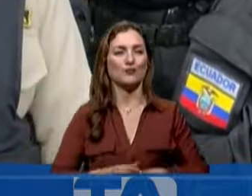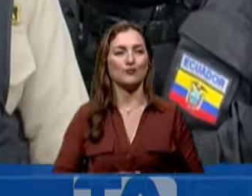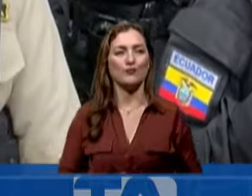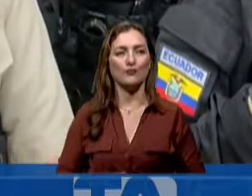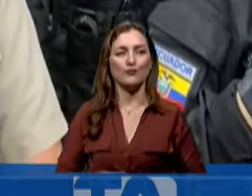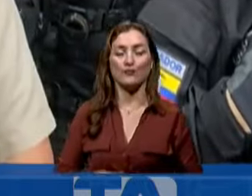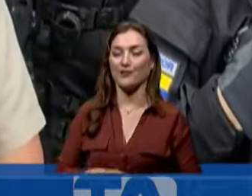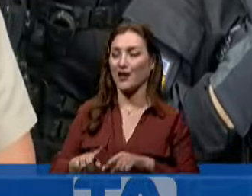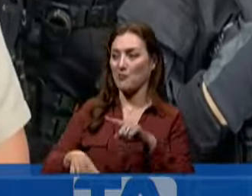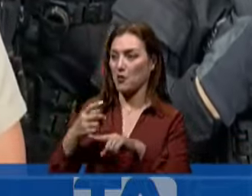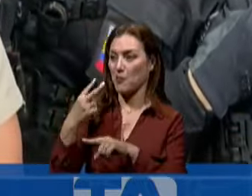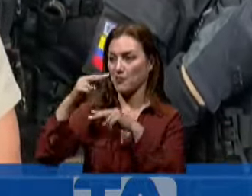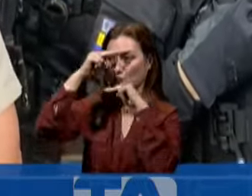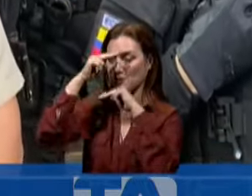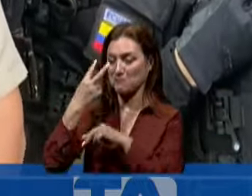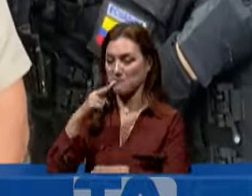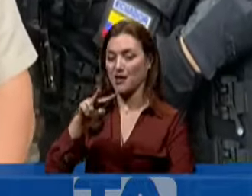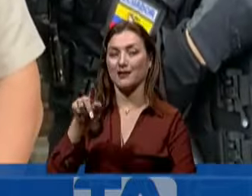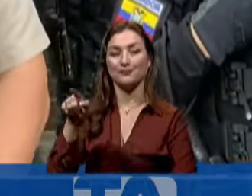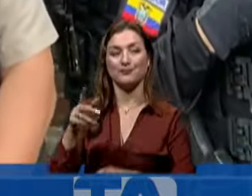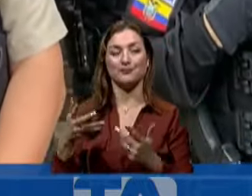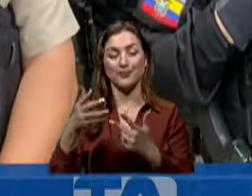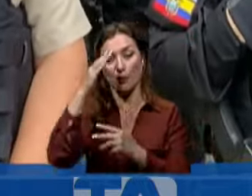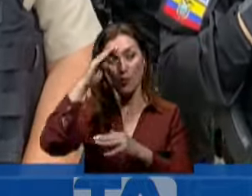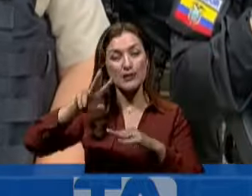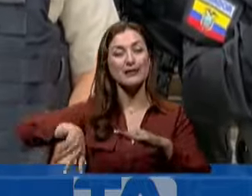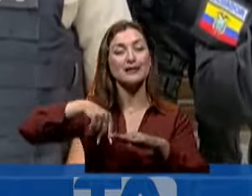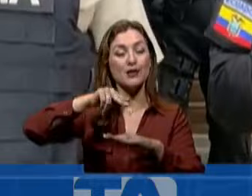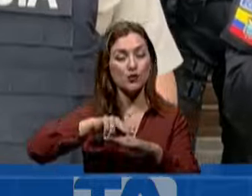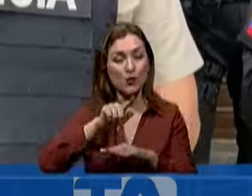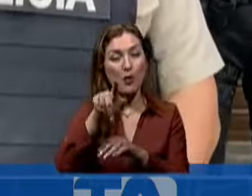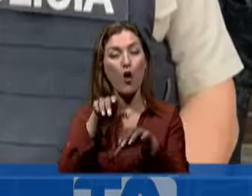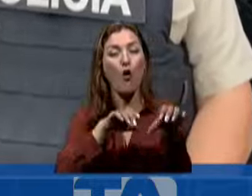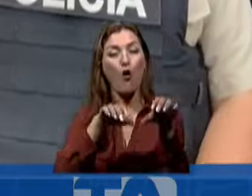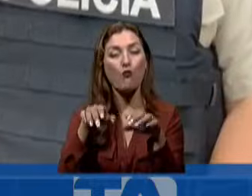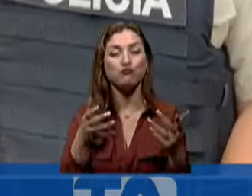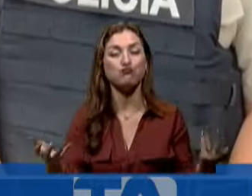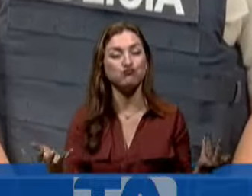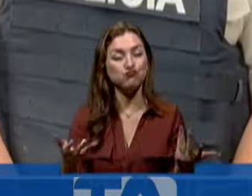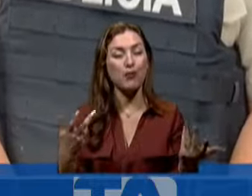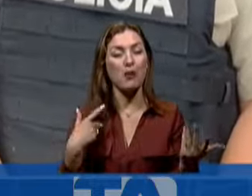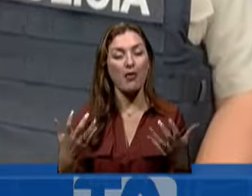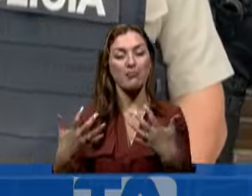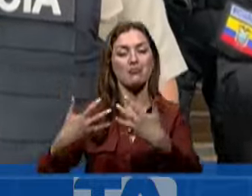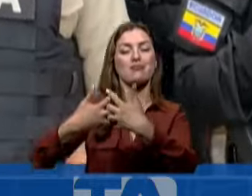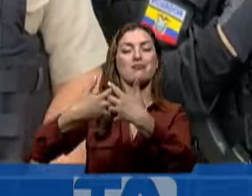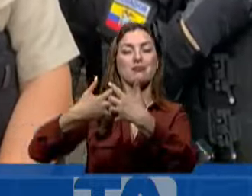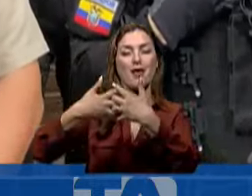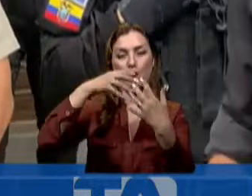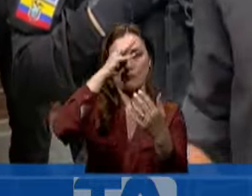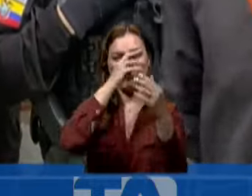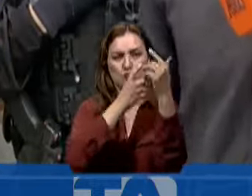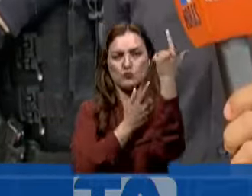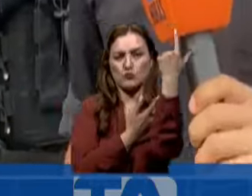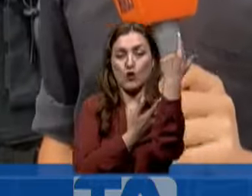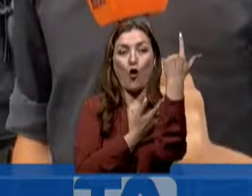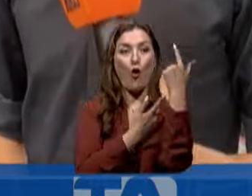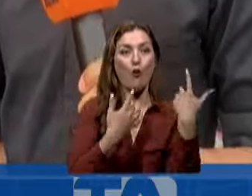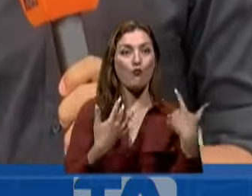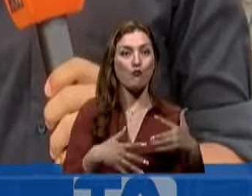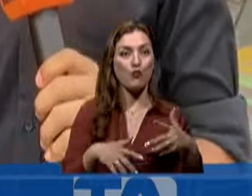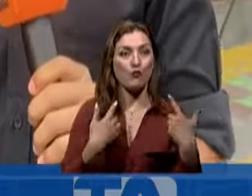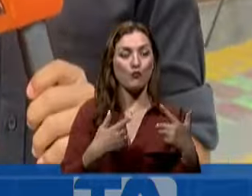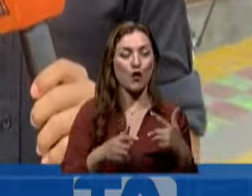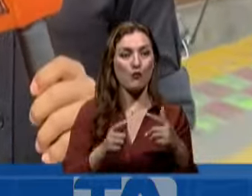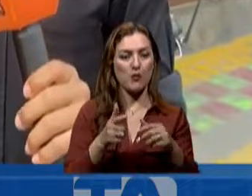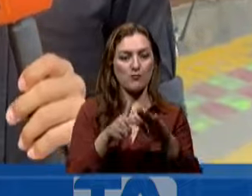Ahora bien, amigos televidentes, también la Policía Nacional, en una coordinación, en una acción articulada con las Fuerzas Armadas, interceptaron